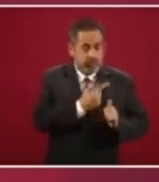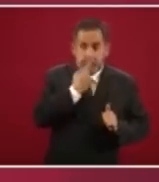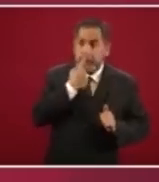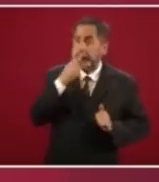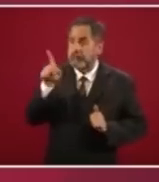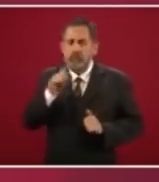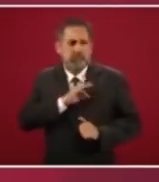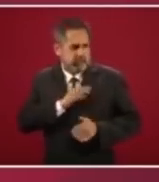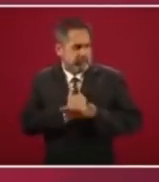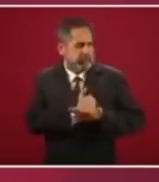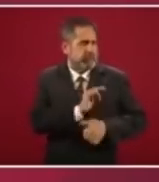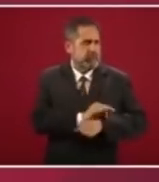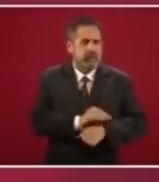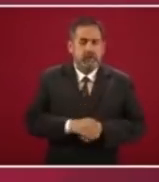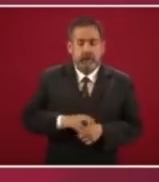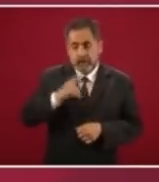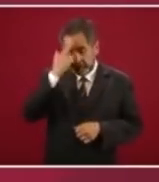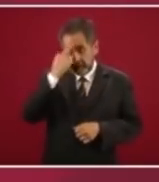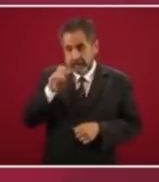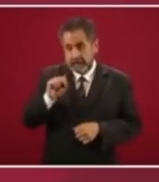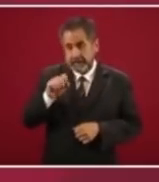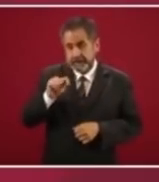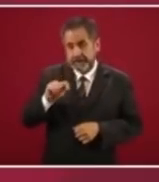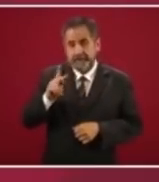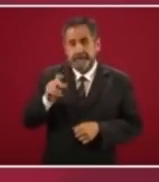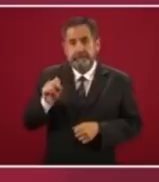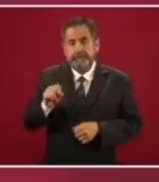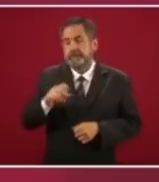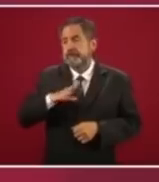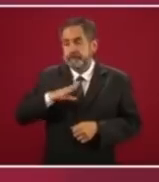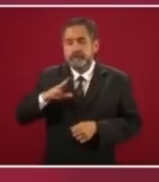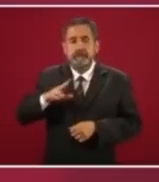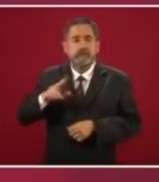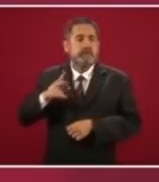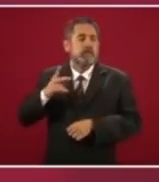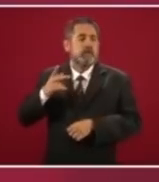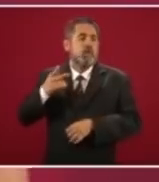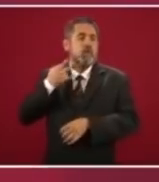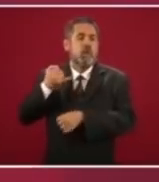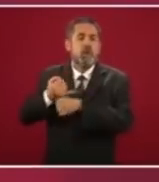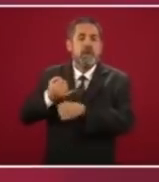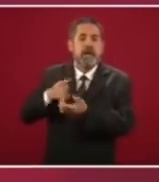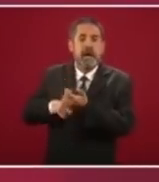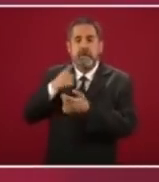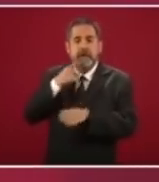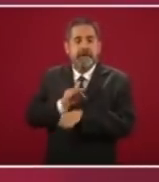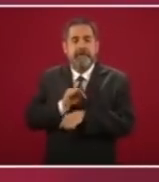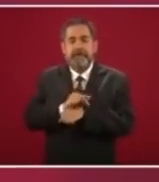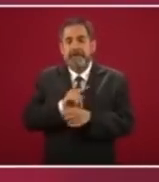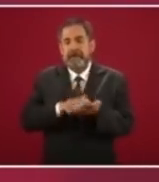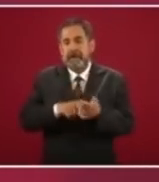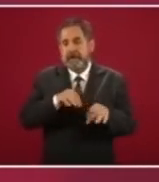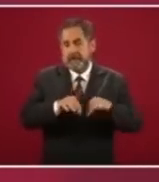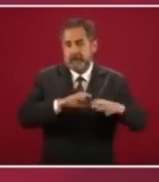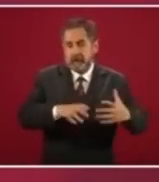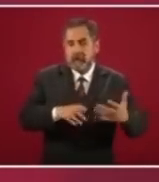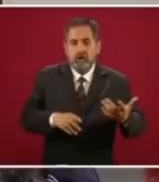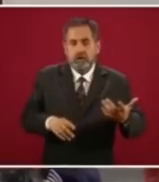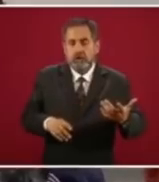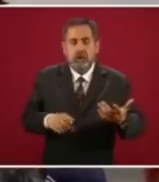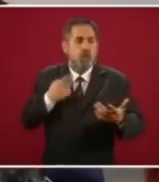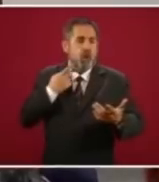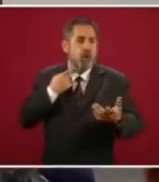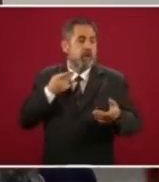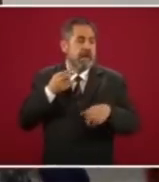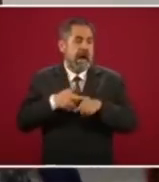que acá en la Secretaría del Trabajo tenemos la Procuraduría de Defensa del Trabajo, que también es una herramienta al